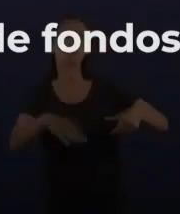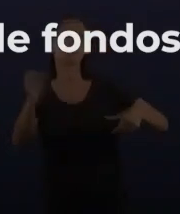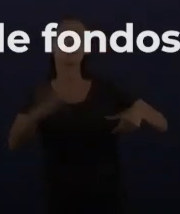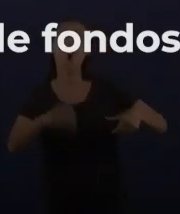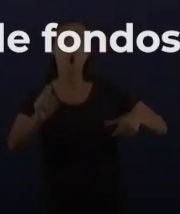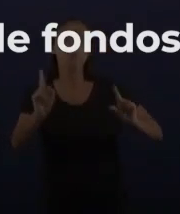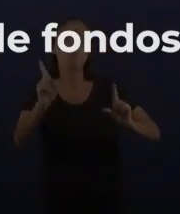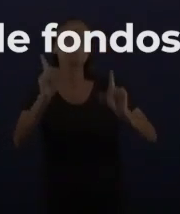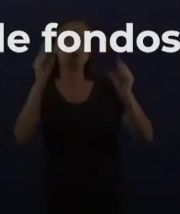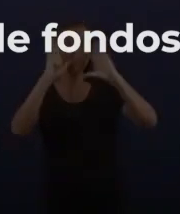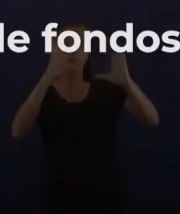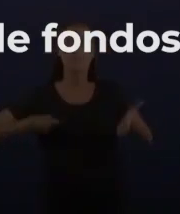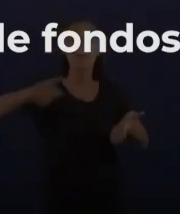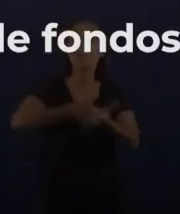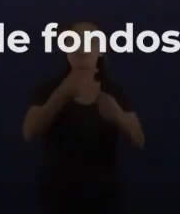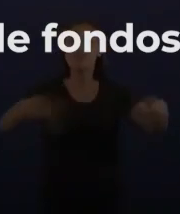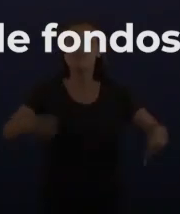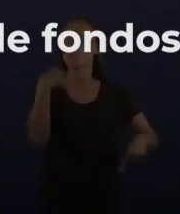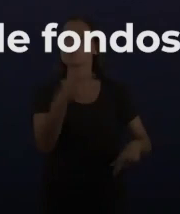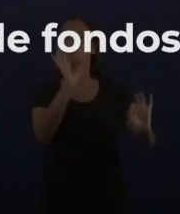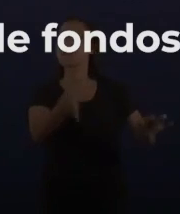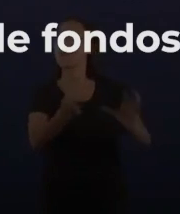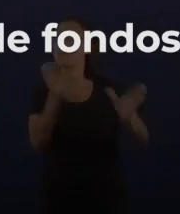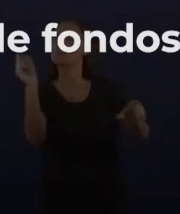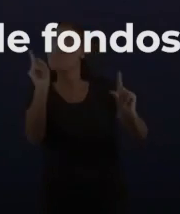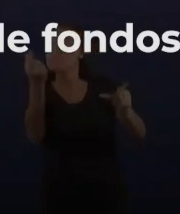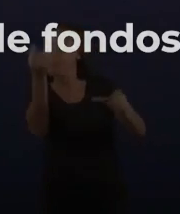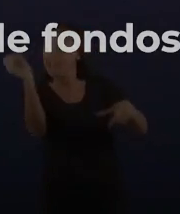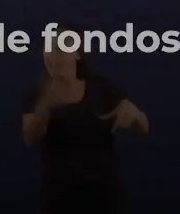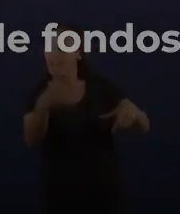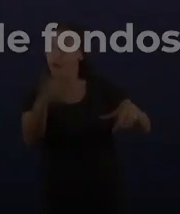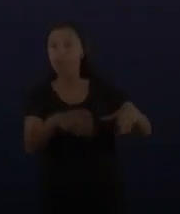fiduciarios que, por supuesto, entendemos que,